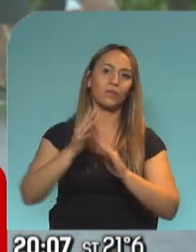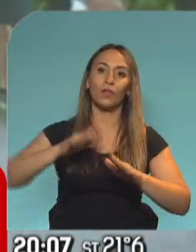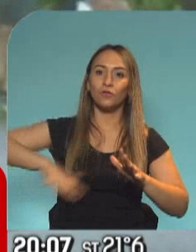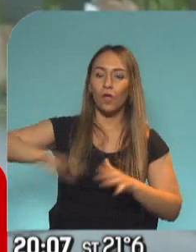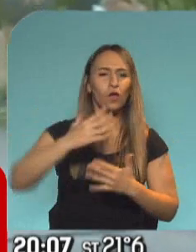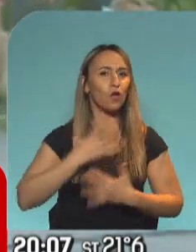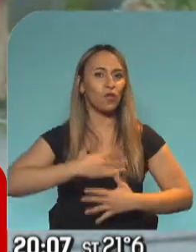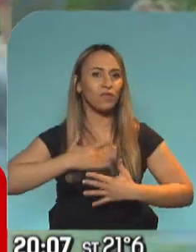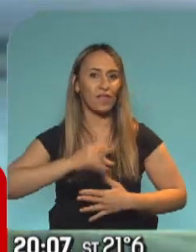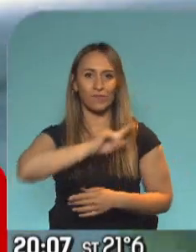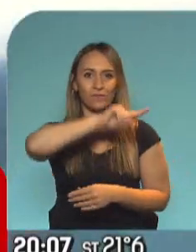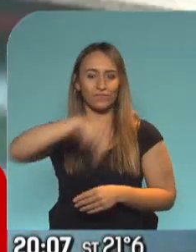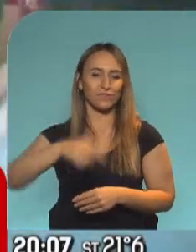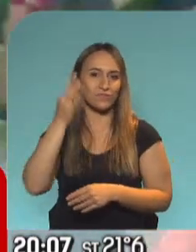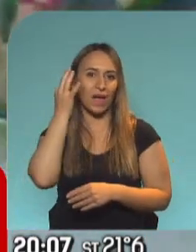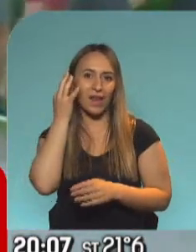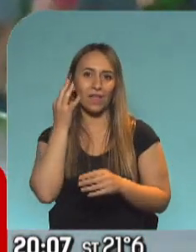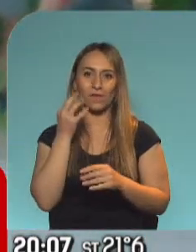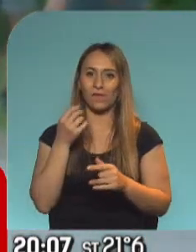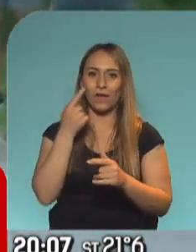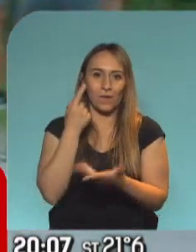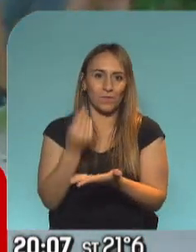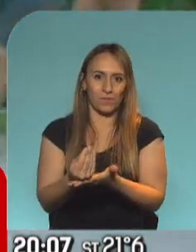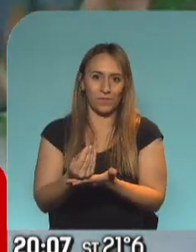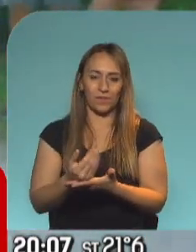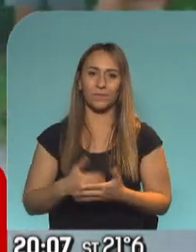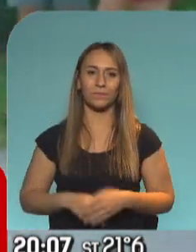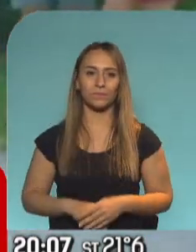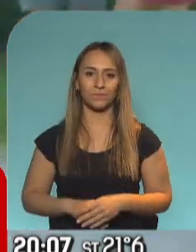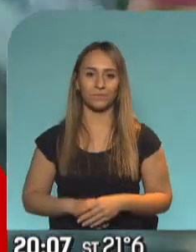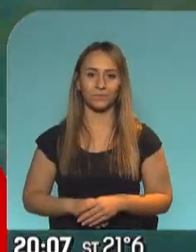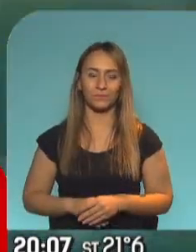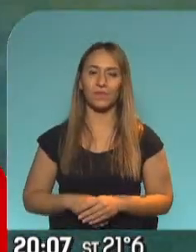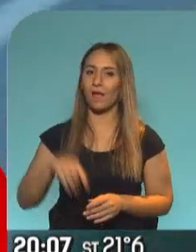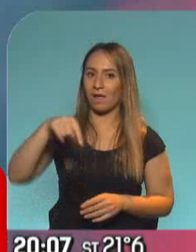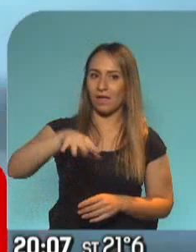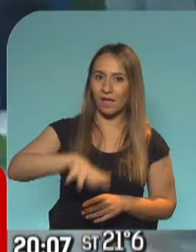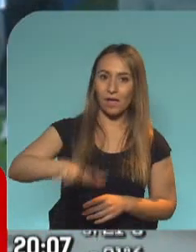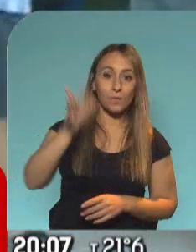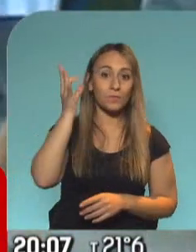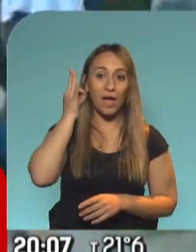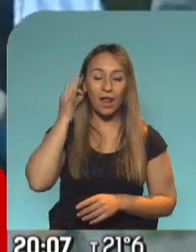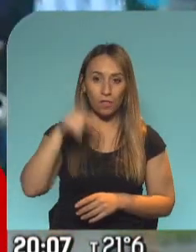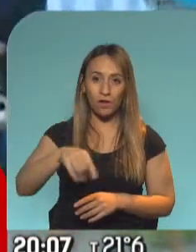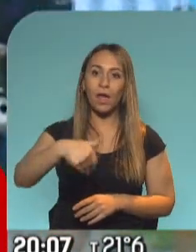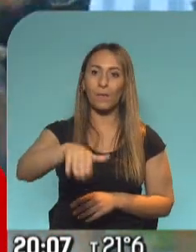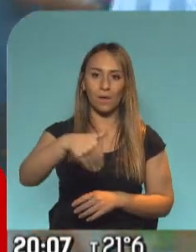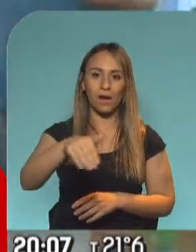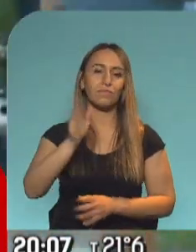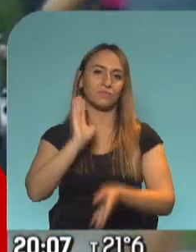contentos y felices por la llegada de maradona aquí maradona va a ser la rehabilitación